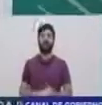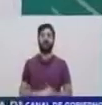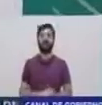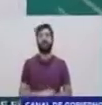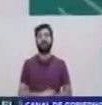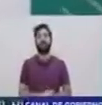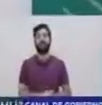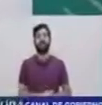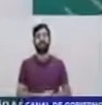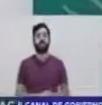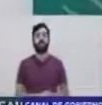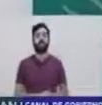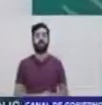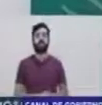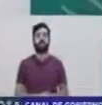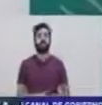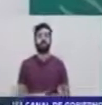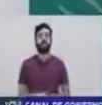genéticamente hablando, para